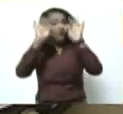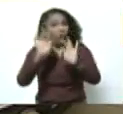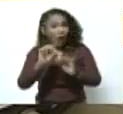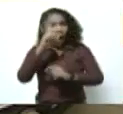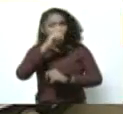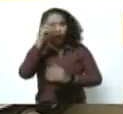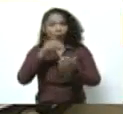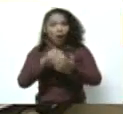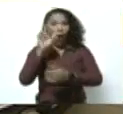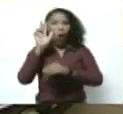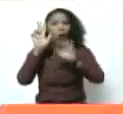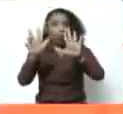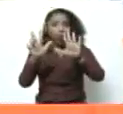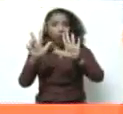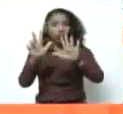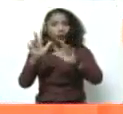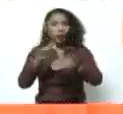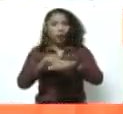año